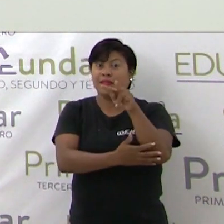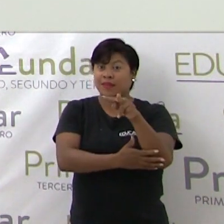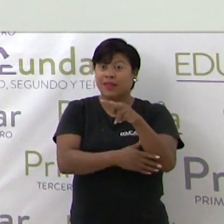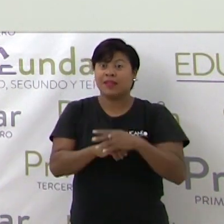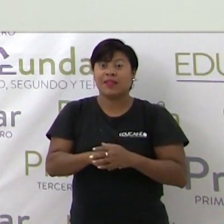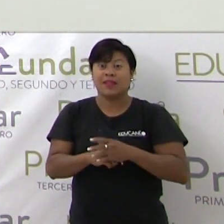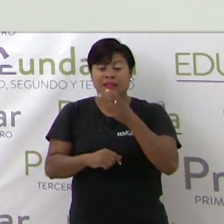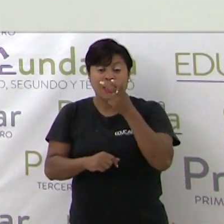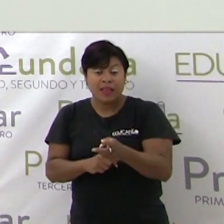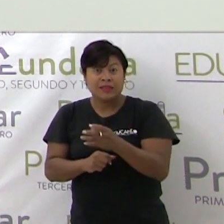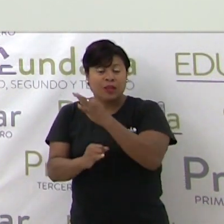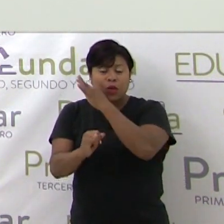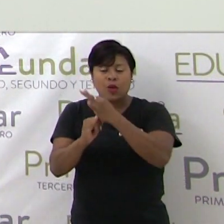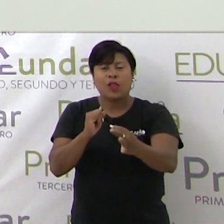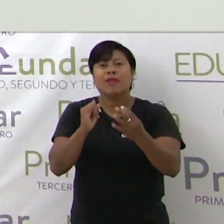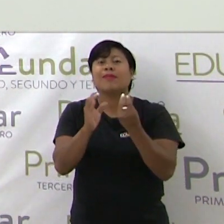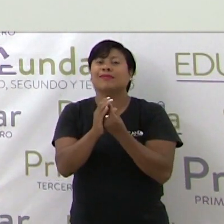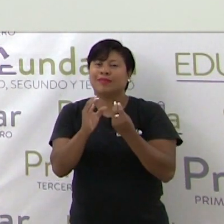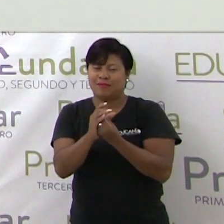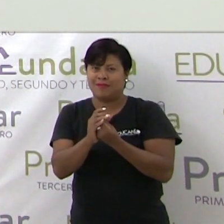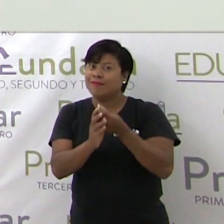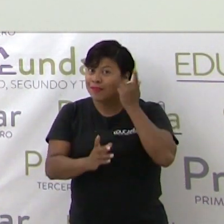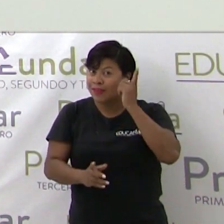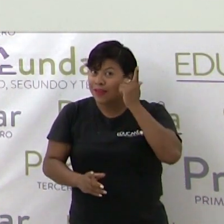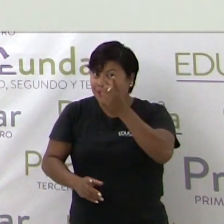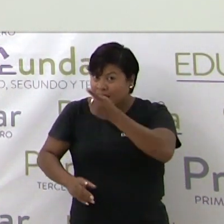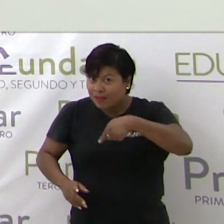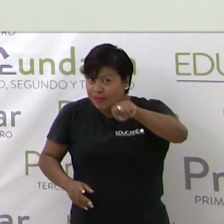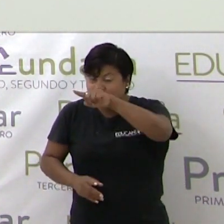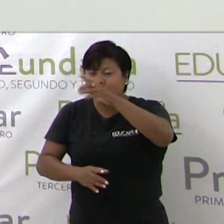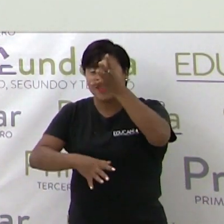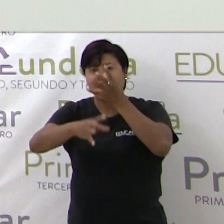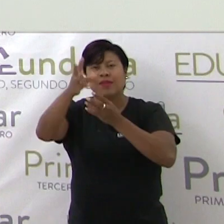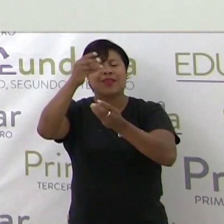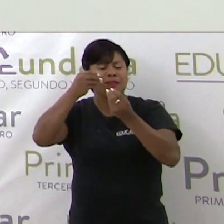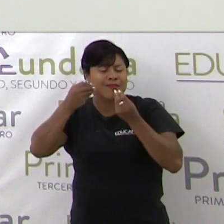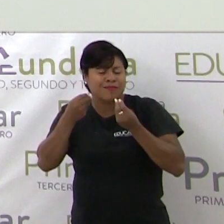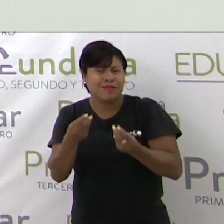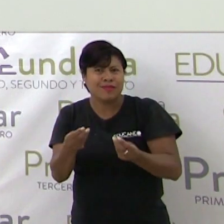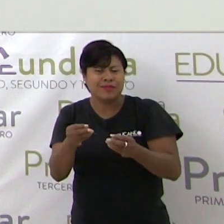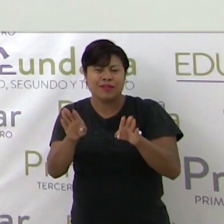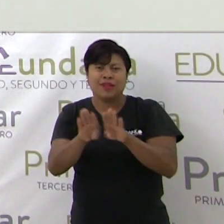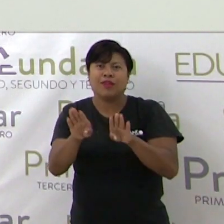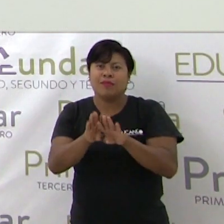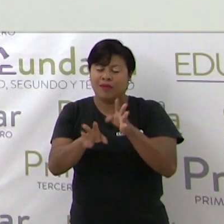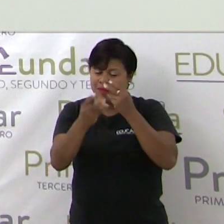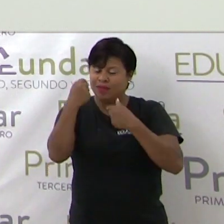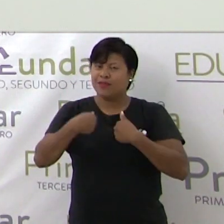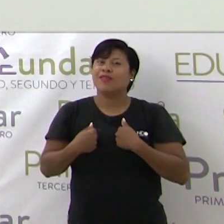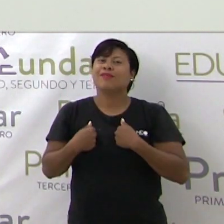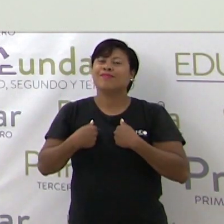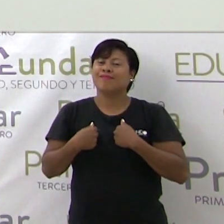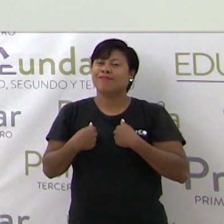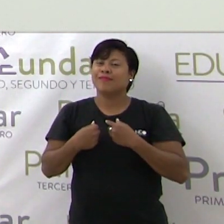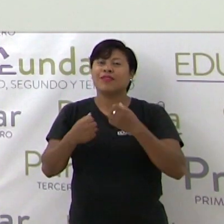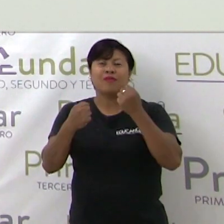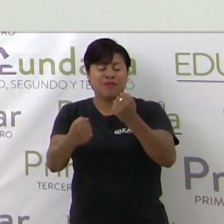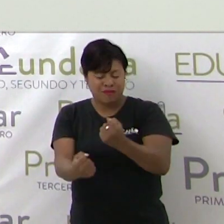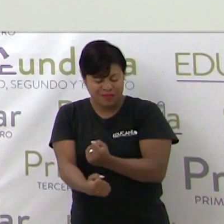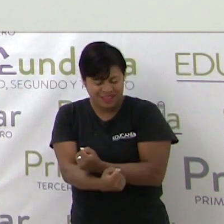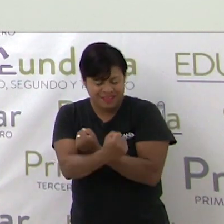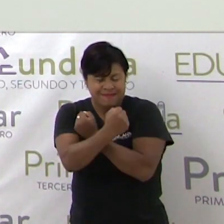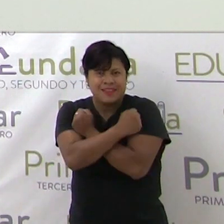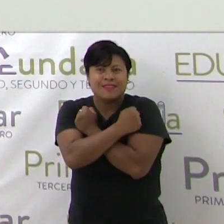la última sesión y pues espero que ustedes hayan aprendido tanto como aprendí yo. Les mando un fuerte